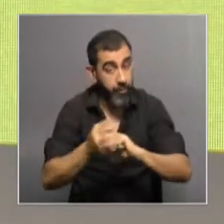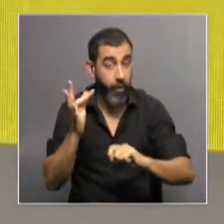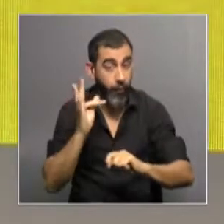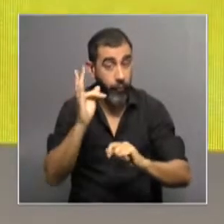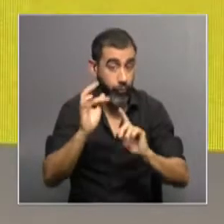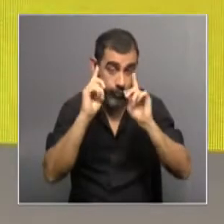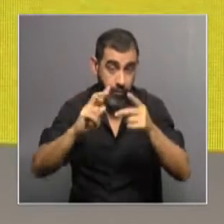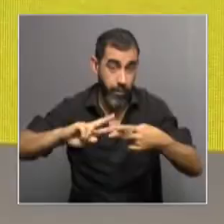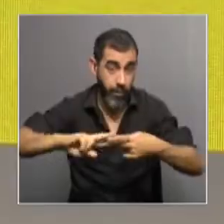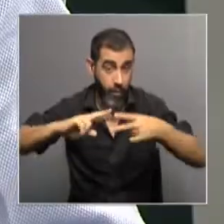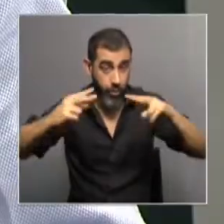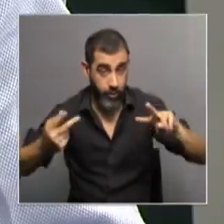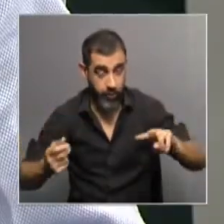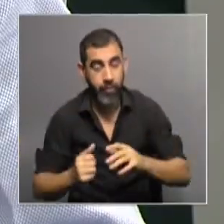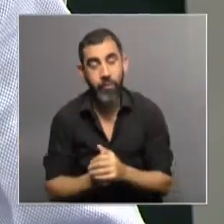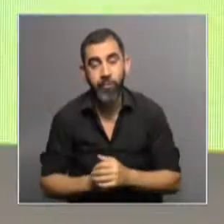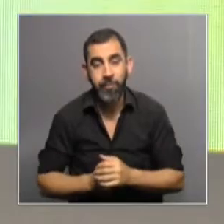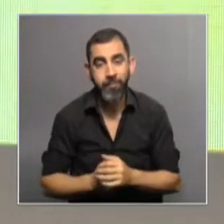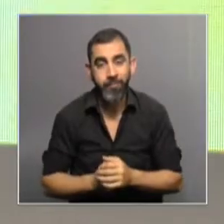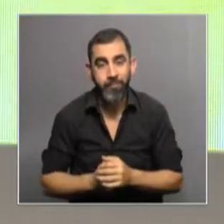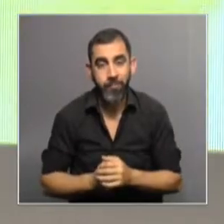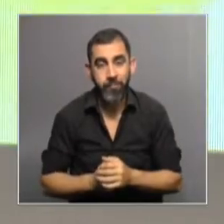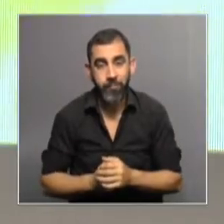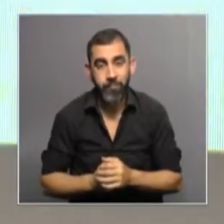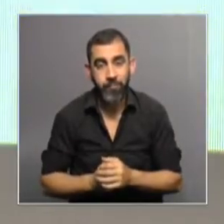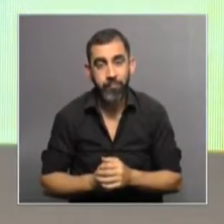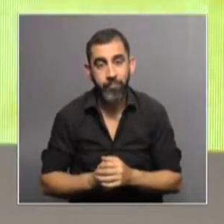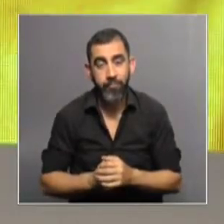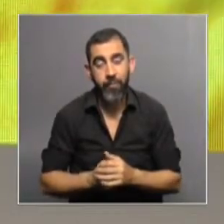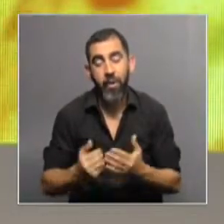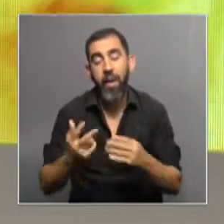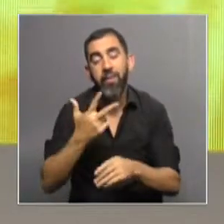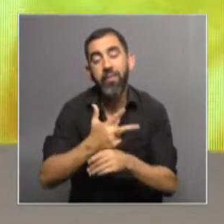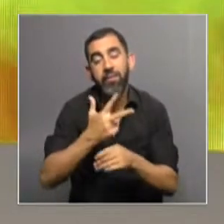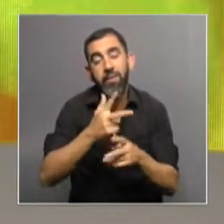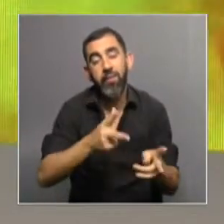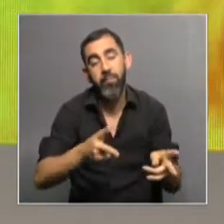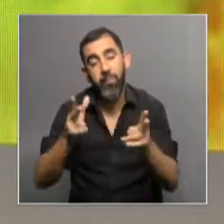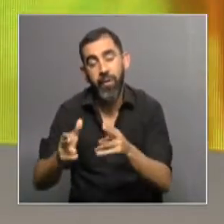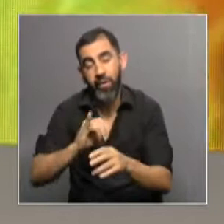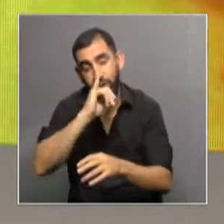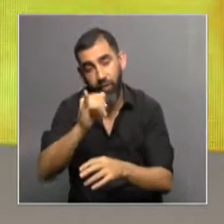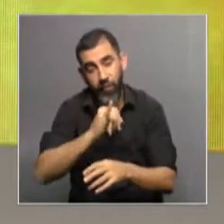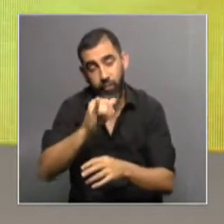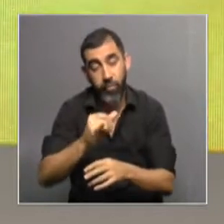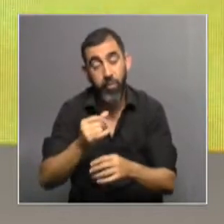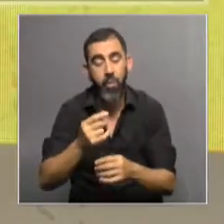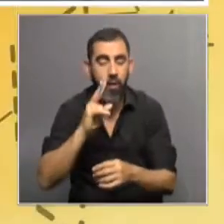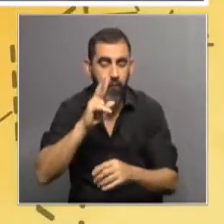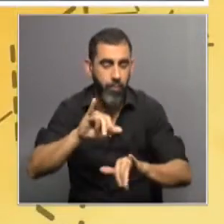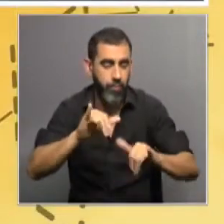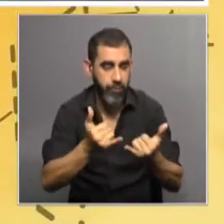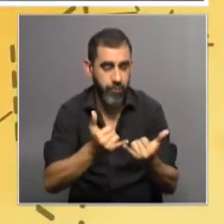que está en los genes es como un desafío es verdad bueno de eso vamos a hablar en la tercera parte y última del informe porque bueno hasta ahora vimos